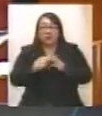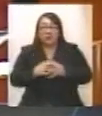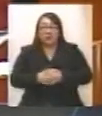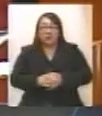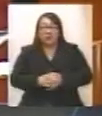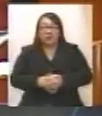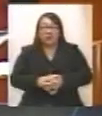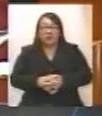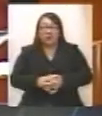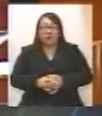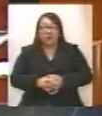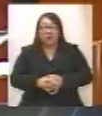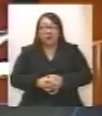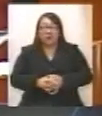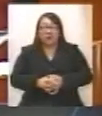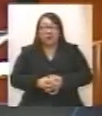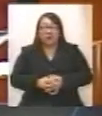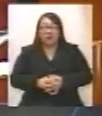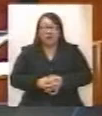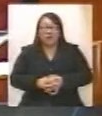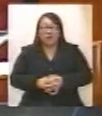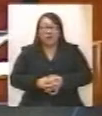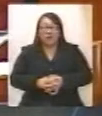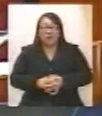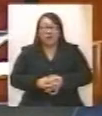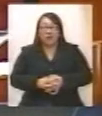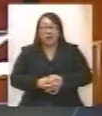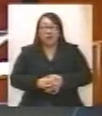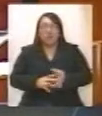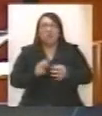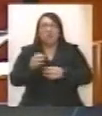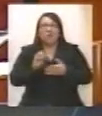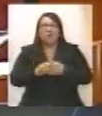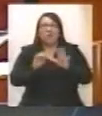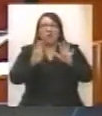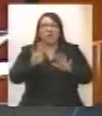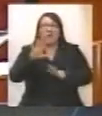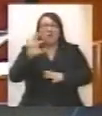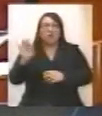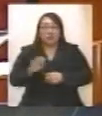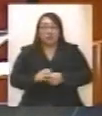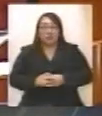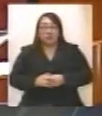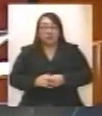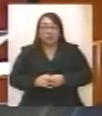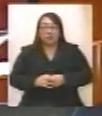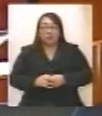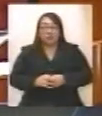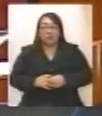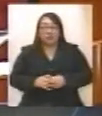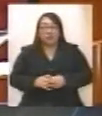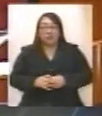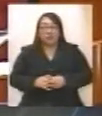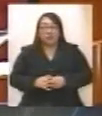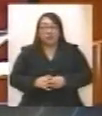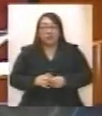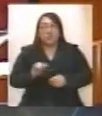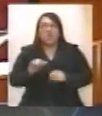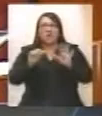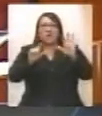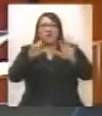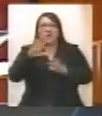alcanzar una cobertura en el ámbito urbano y rural de más de 95% y 75%